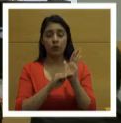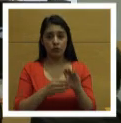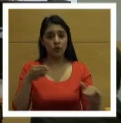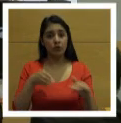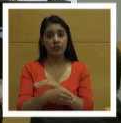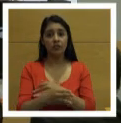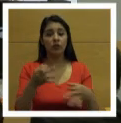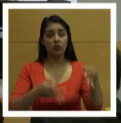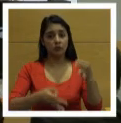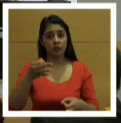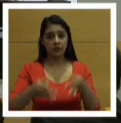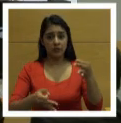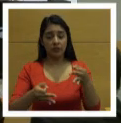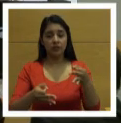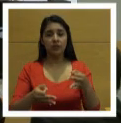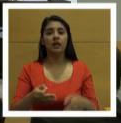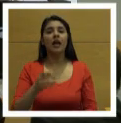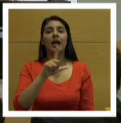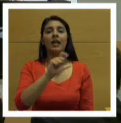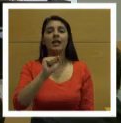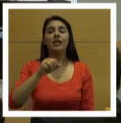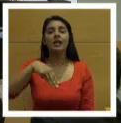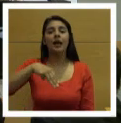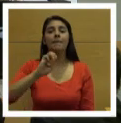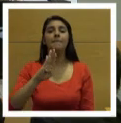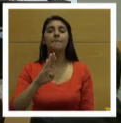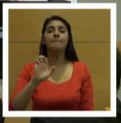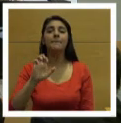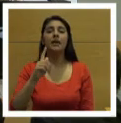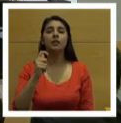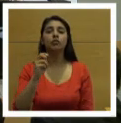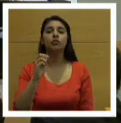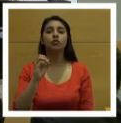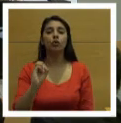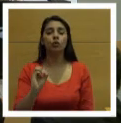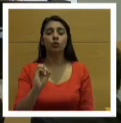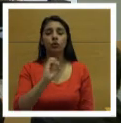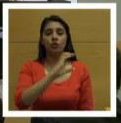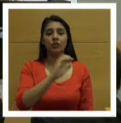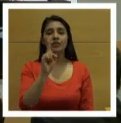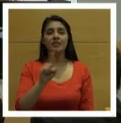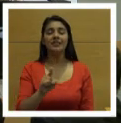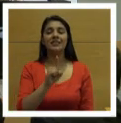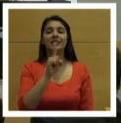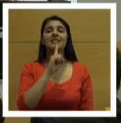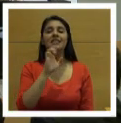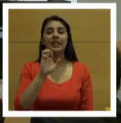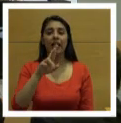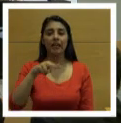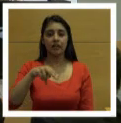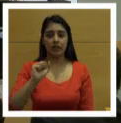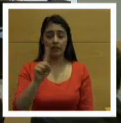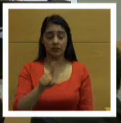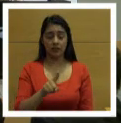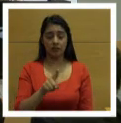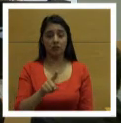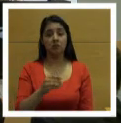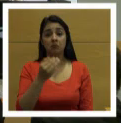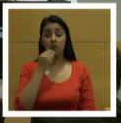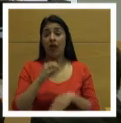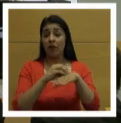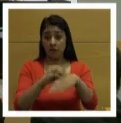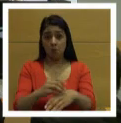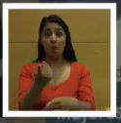la justicia de grupos vulnerables, don Lamberto Cisternas Rocha. Comunicamos que las preguntas o apreciaciones que pueden hacer